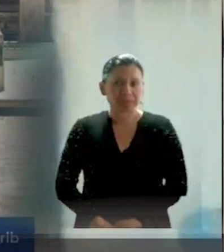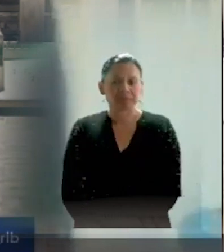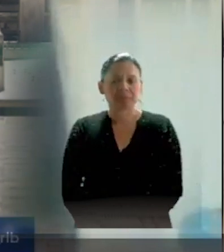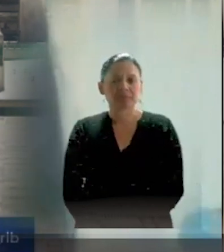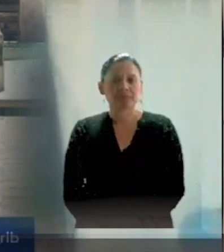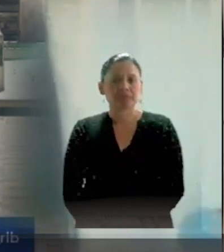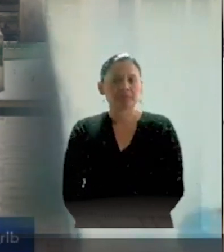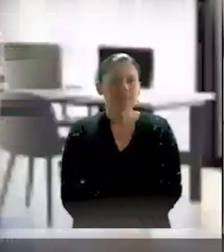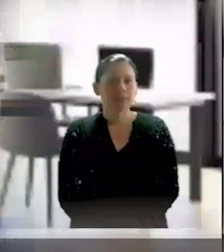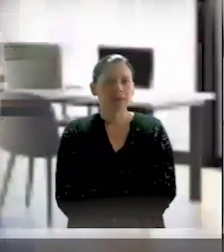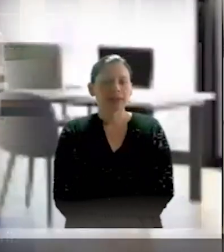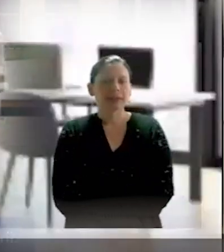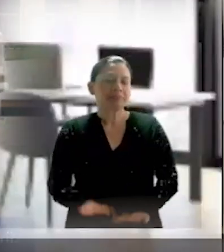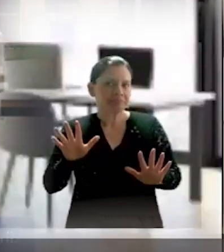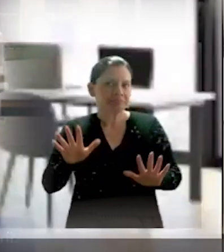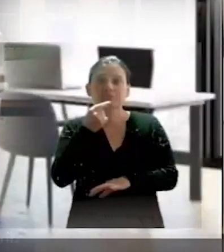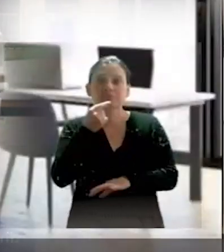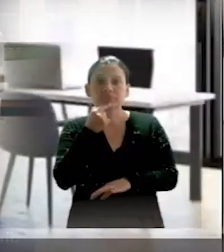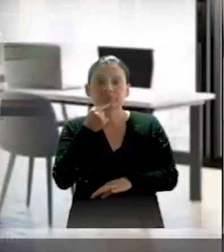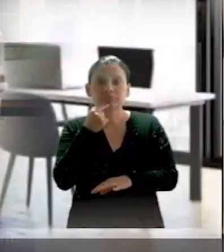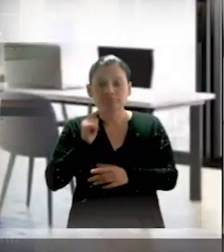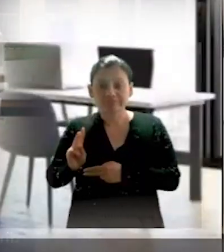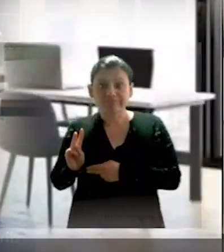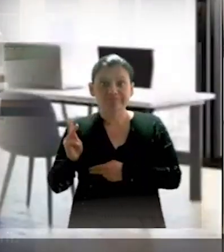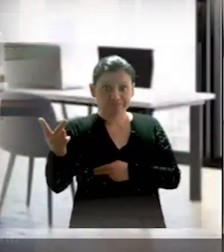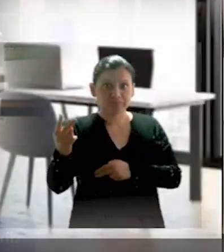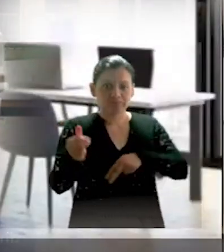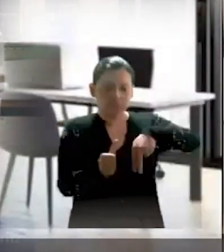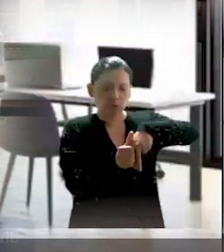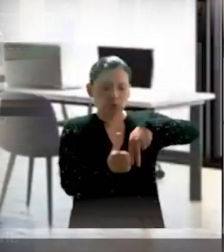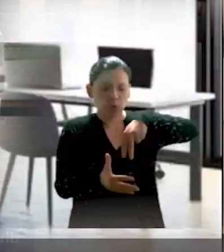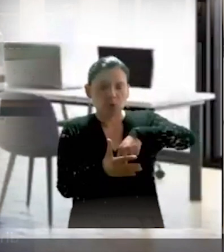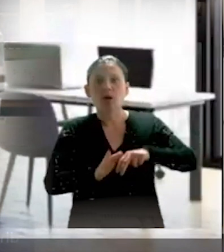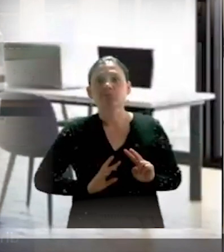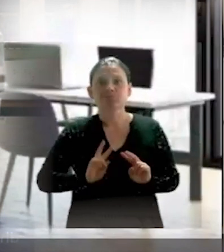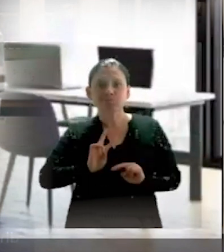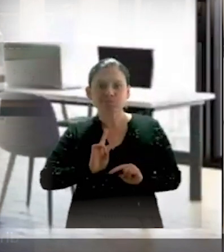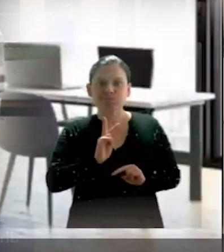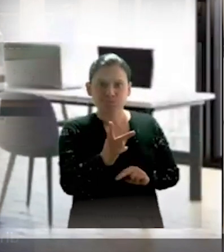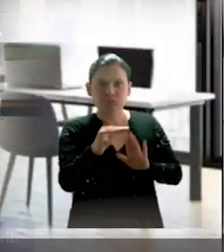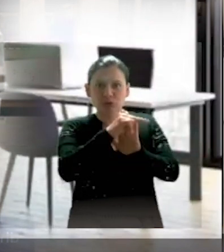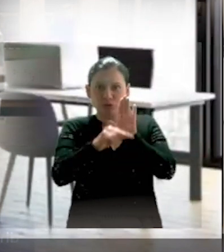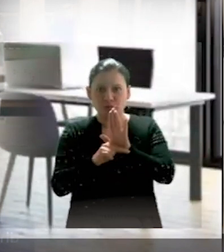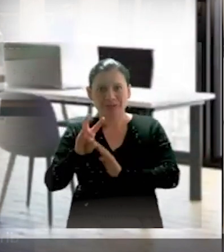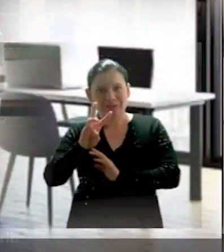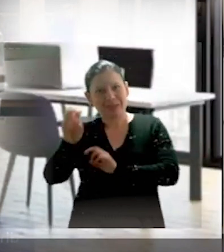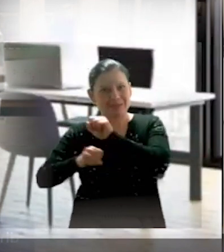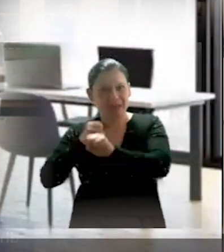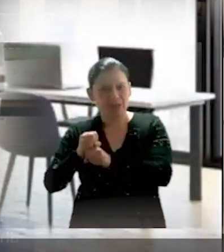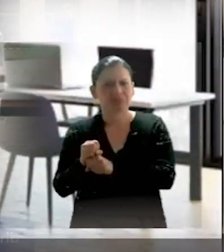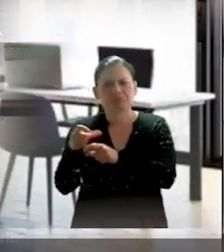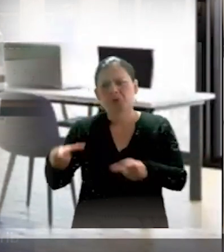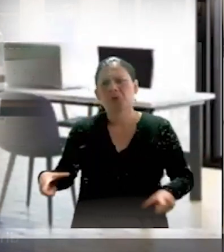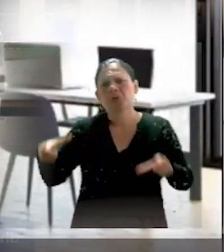Normativos, o sea, plantean que en la medida en que había una evolución normativa durante todos estos 30 años y el que la Corte no